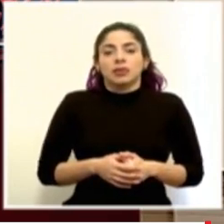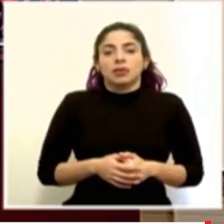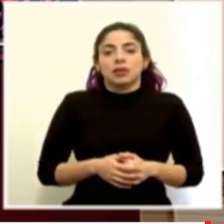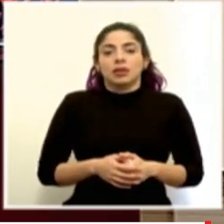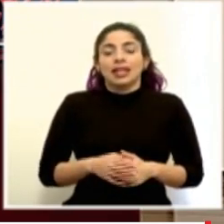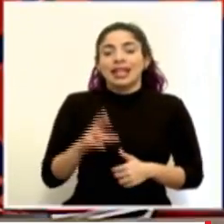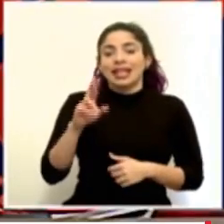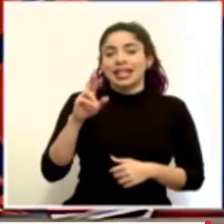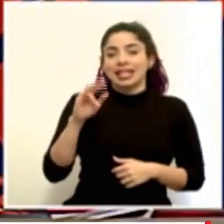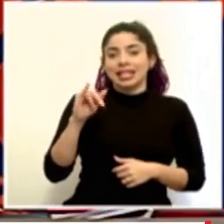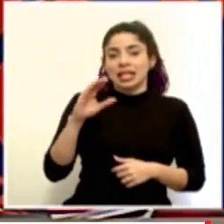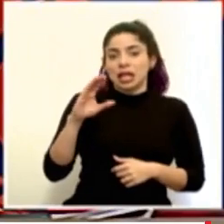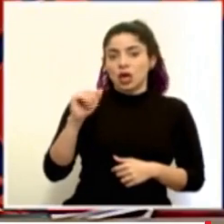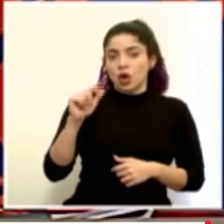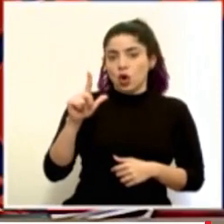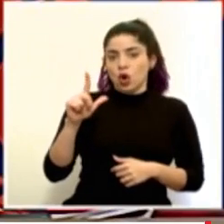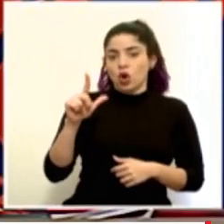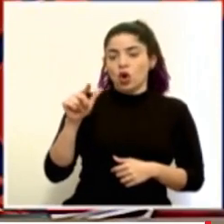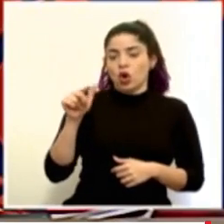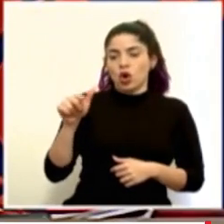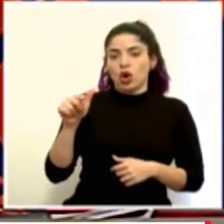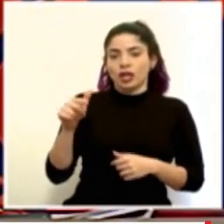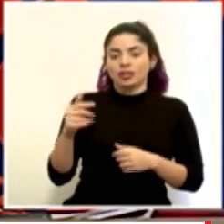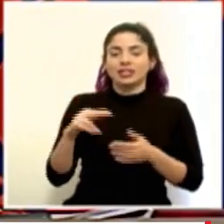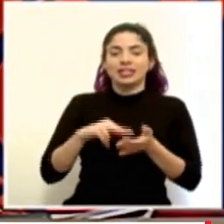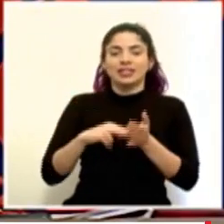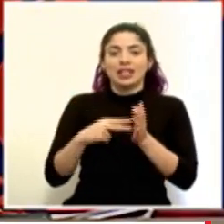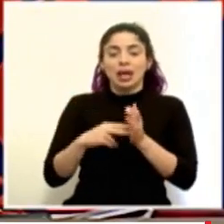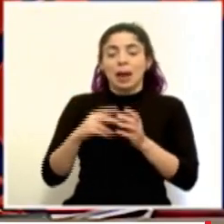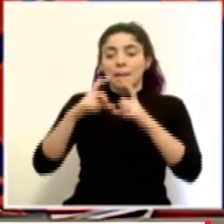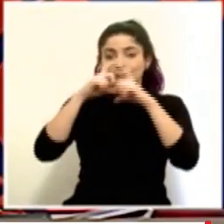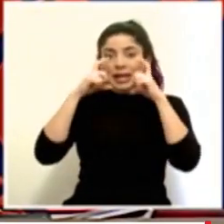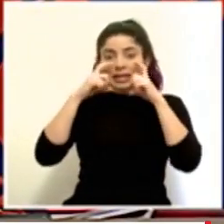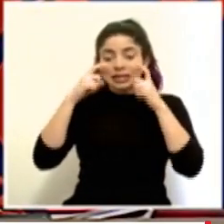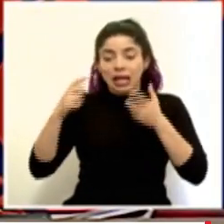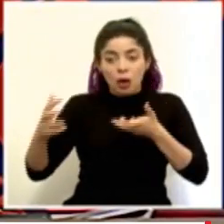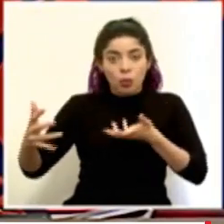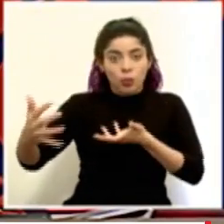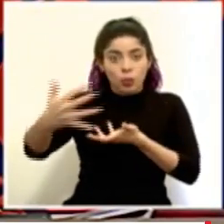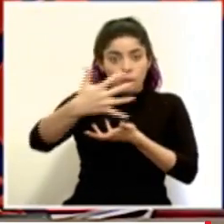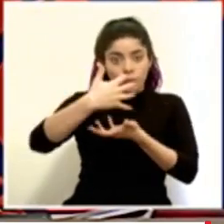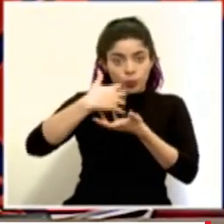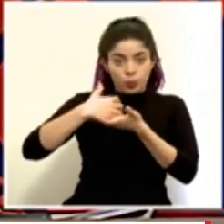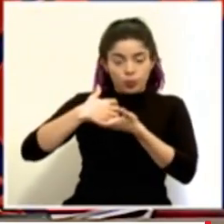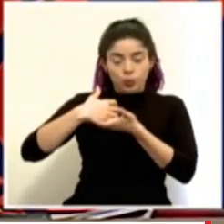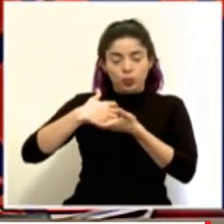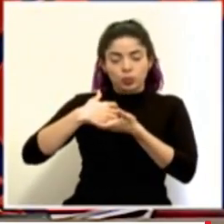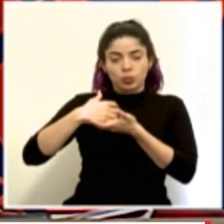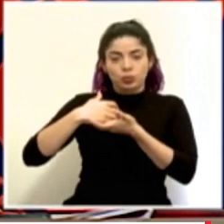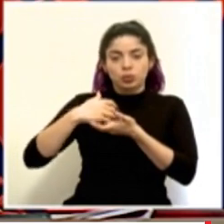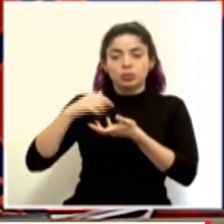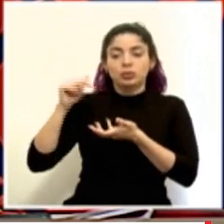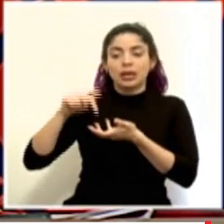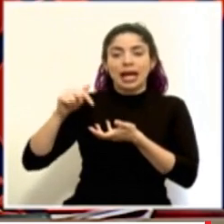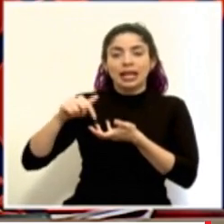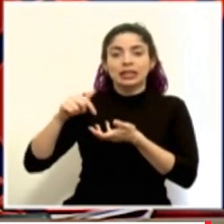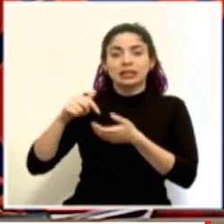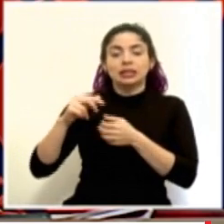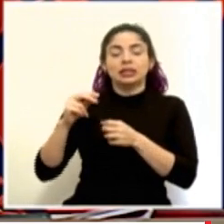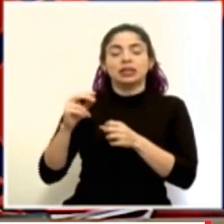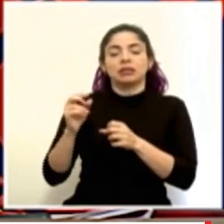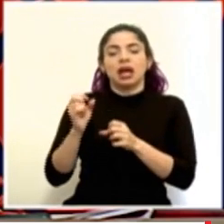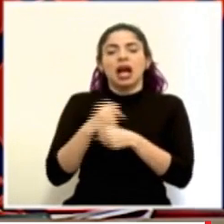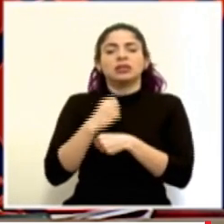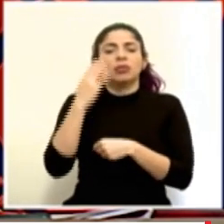El recall, que como llaman, que es el reintegro de esas mascarillas, se hace ese llamado en base